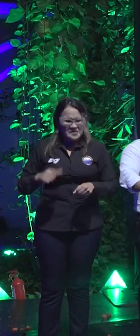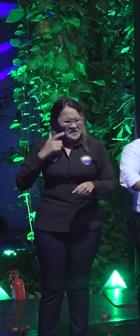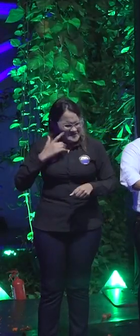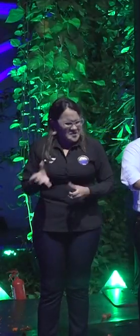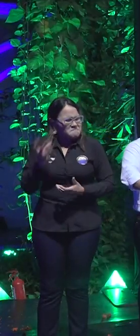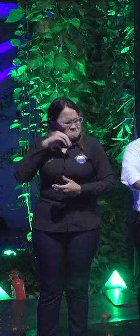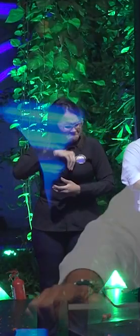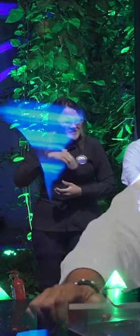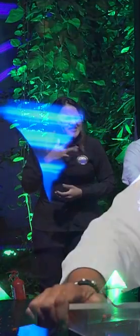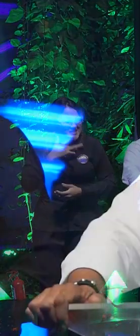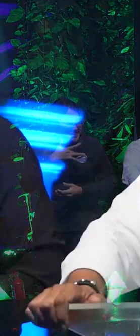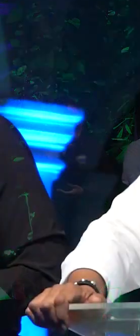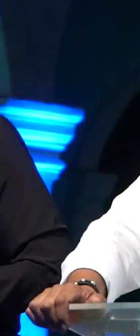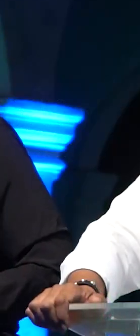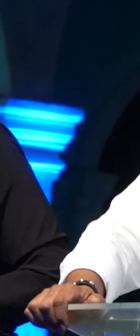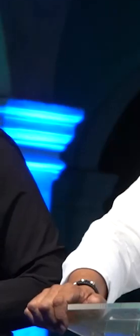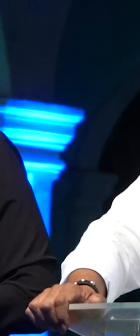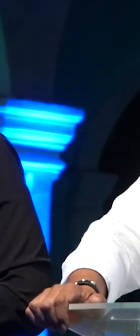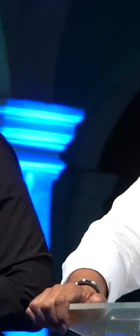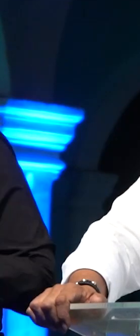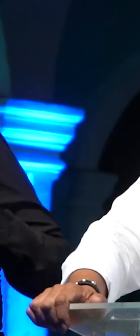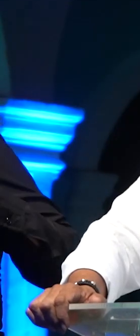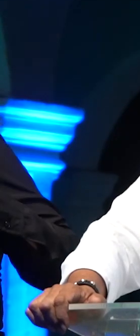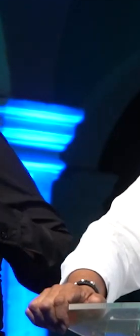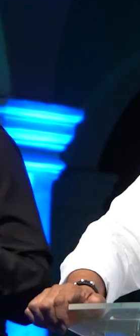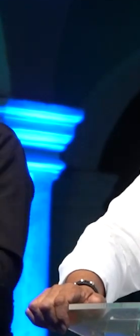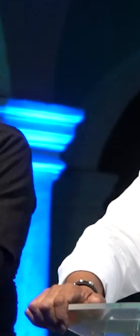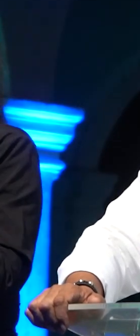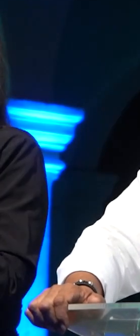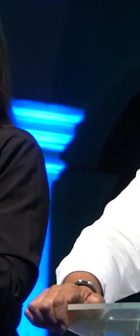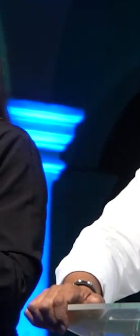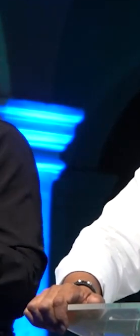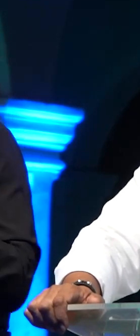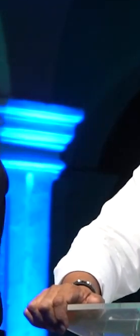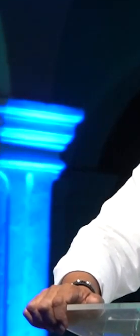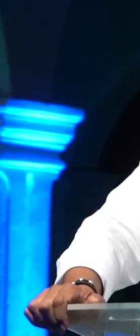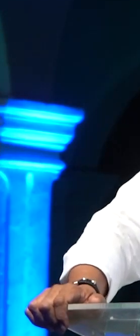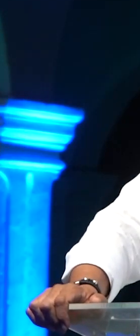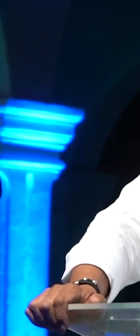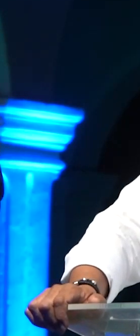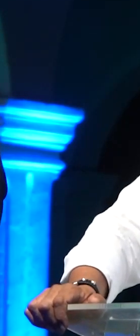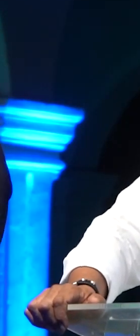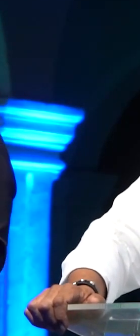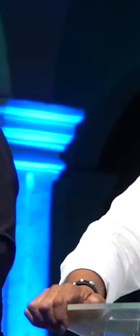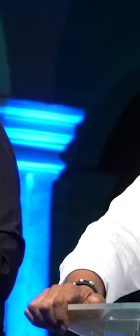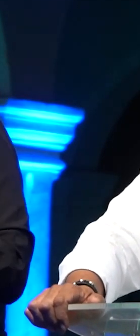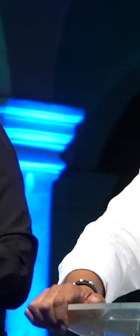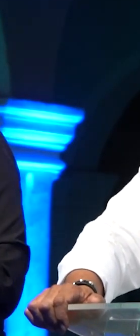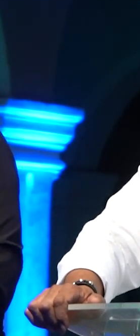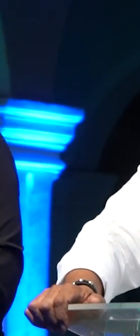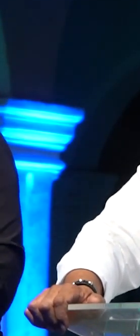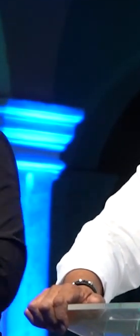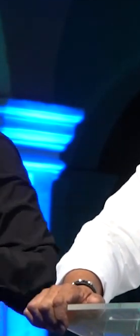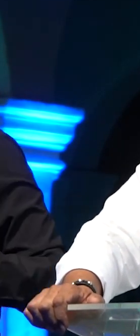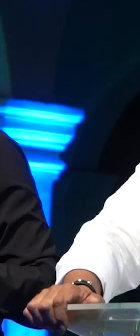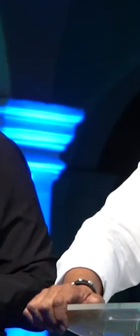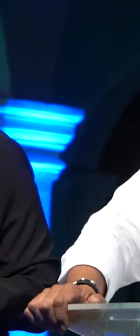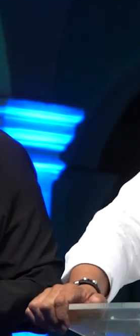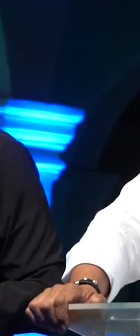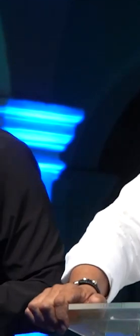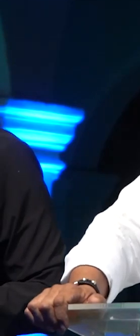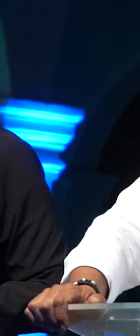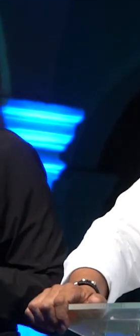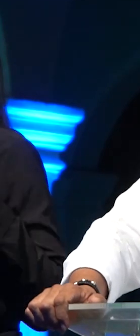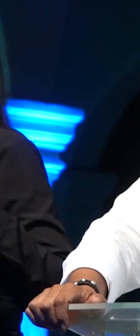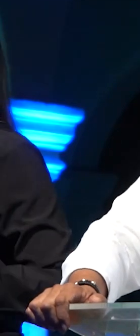pronto, de aquí al 2030 hay un camino largo, pero sabíamos que podíamos lograrlo